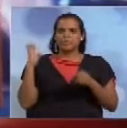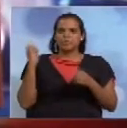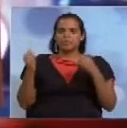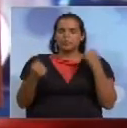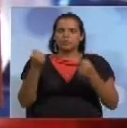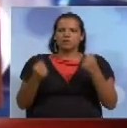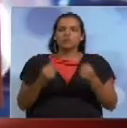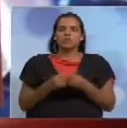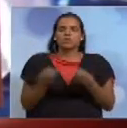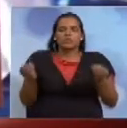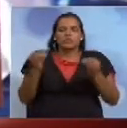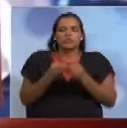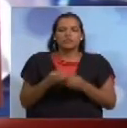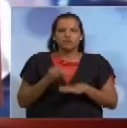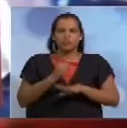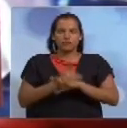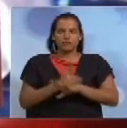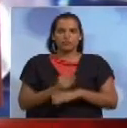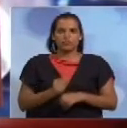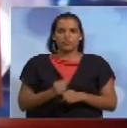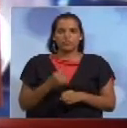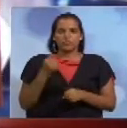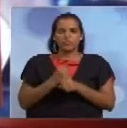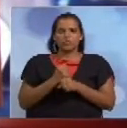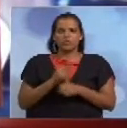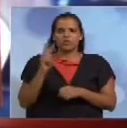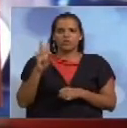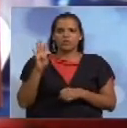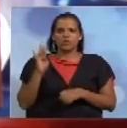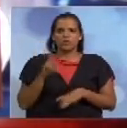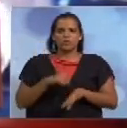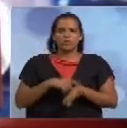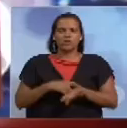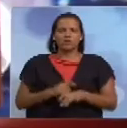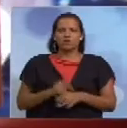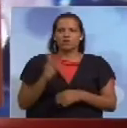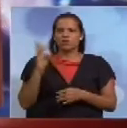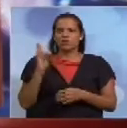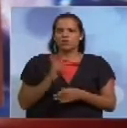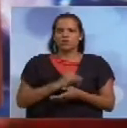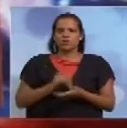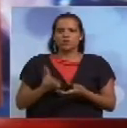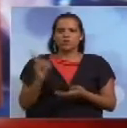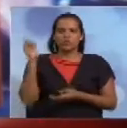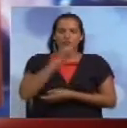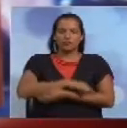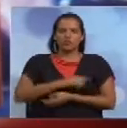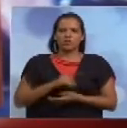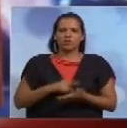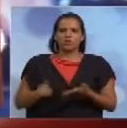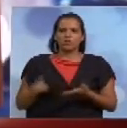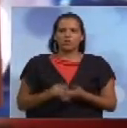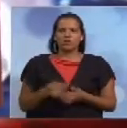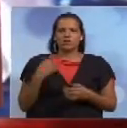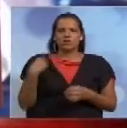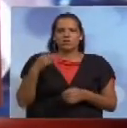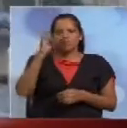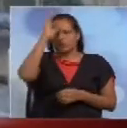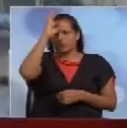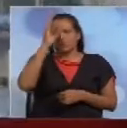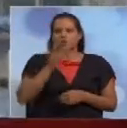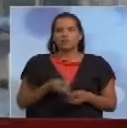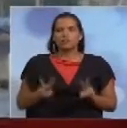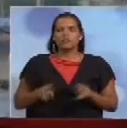disponibles, más médicos de turno, pues se trabajaba 24 horas, 7 días a la semana. Teníamos que tener contratadas las clínicas en el evento de un